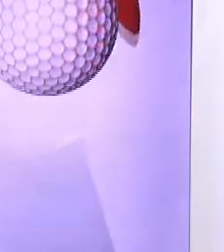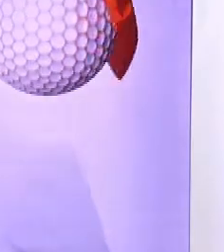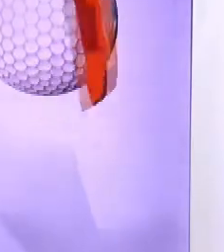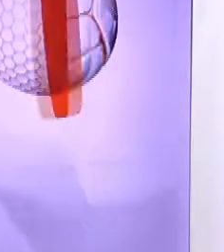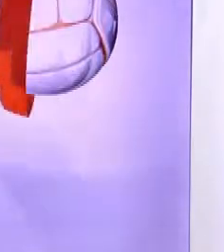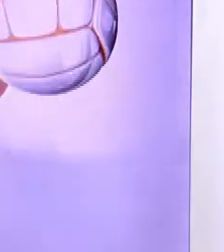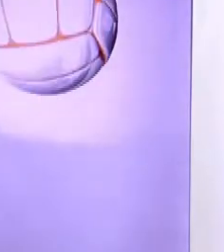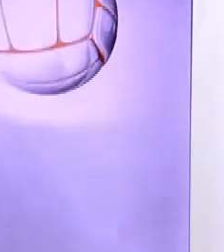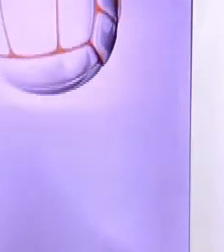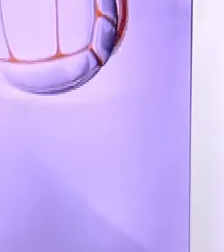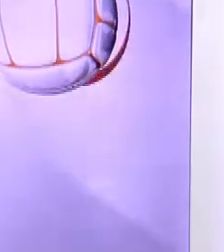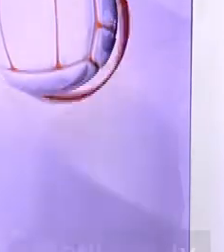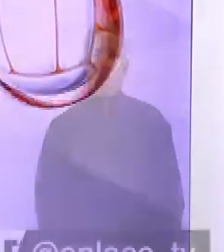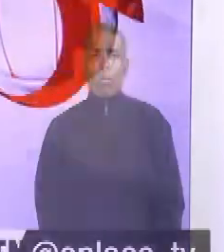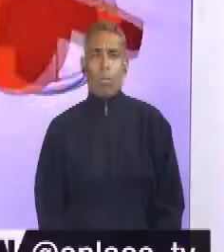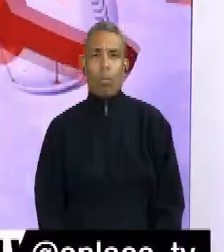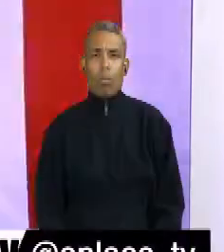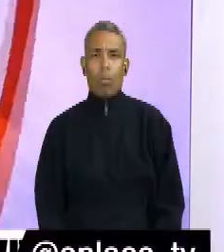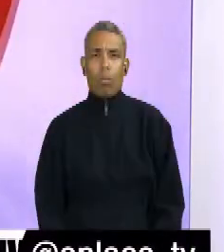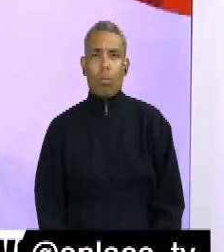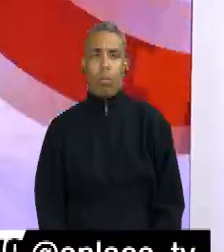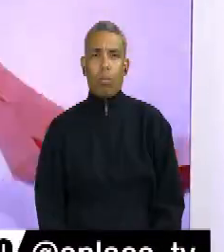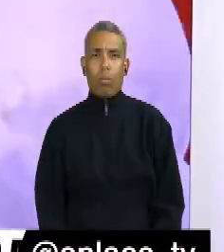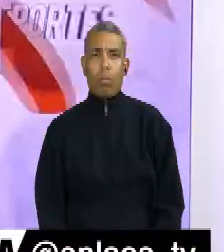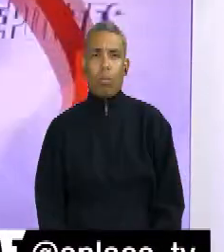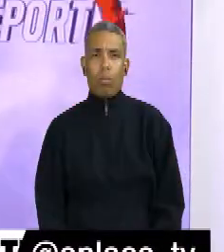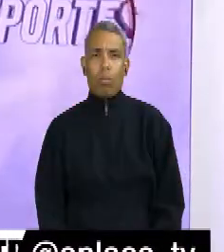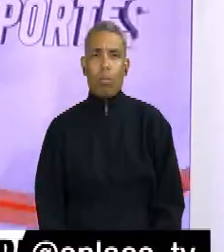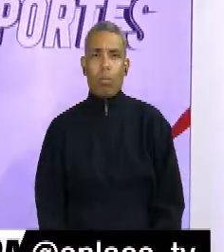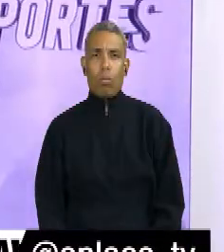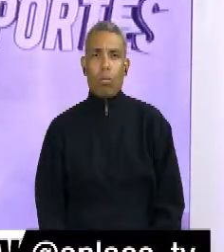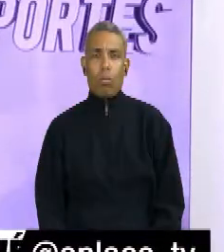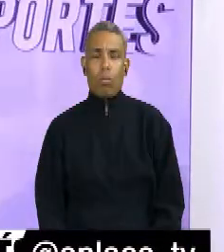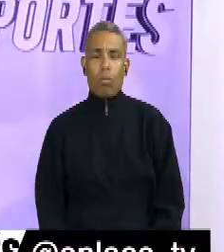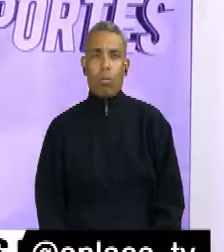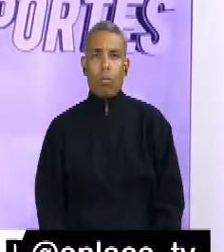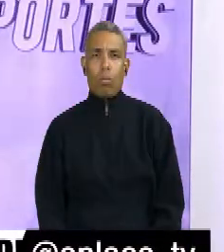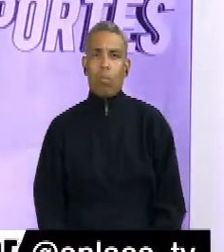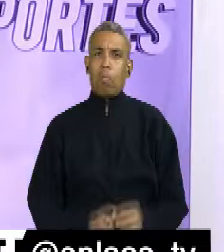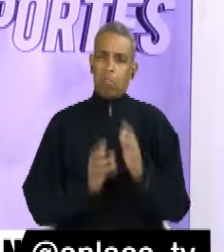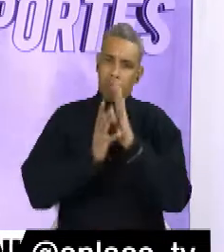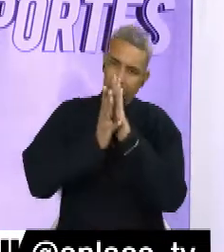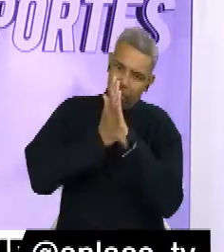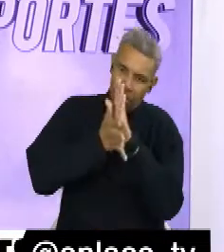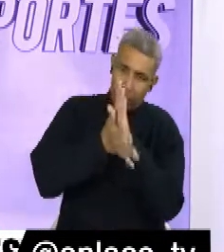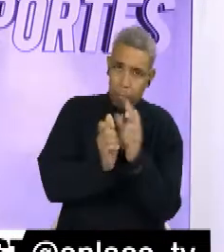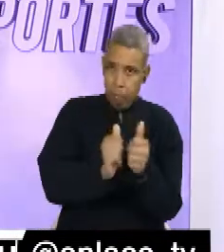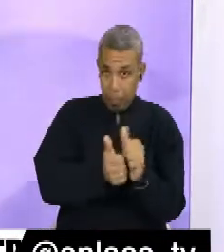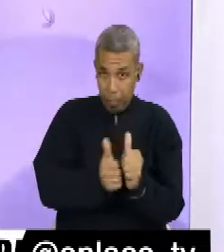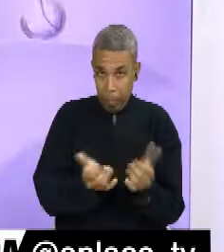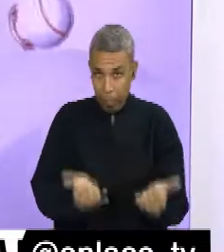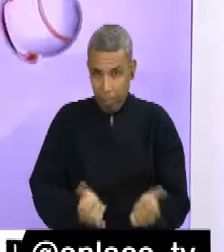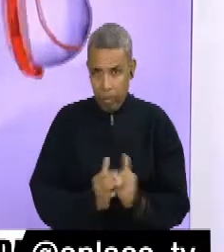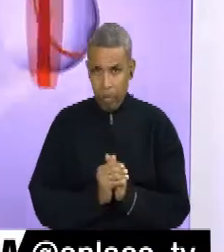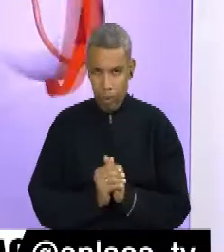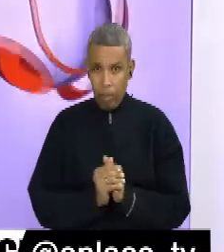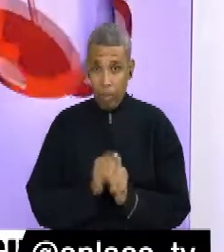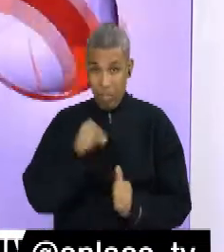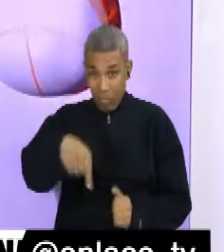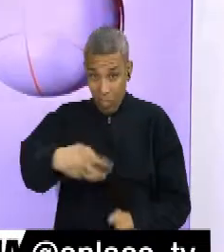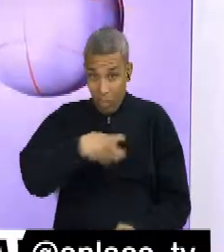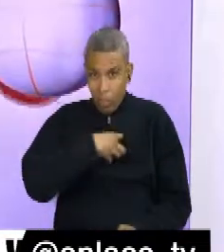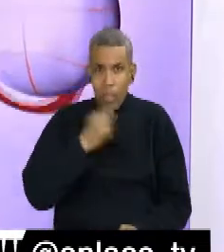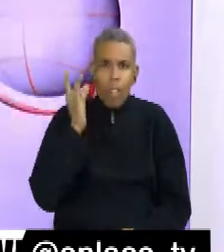12 del mediodía, 34 minutos y continuamos con información deportiva. Se juega en Barranca Bermeja el campeonato de rugby